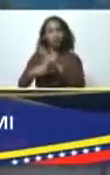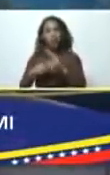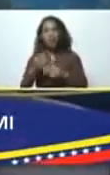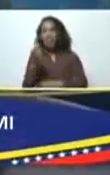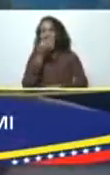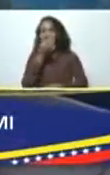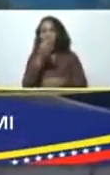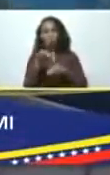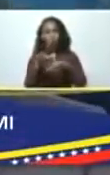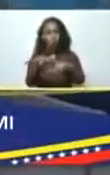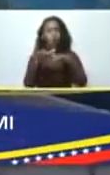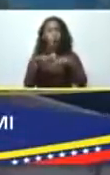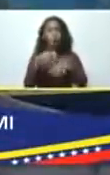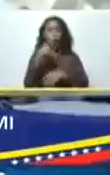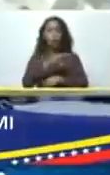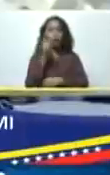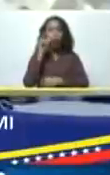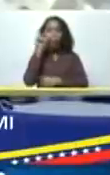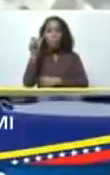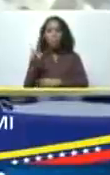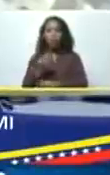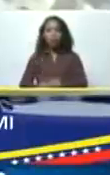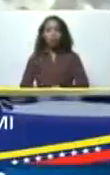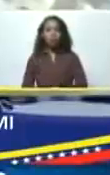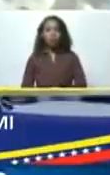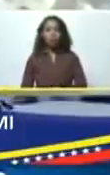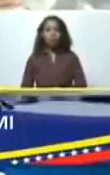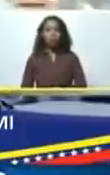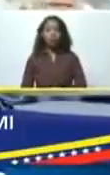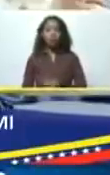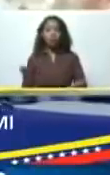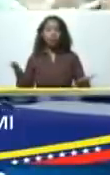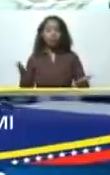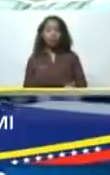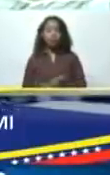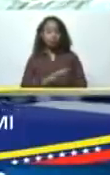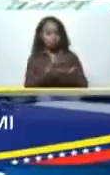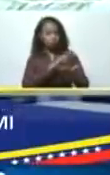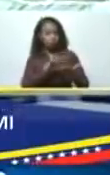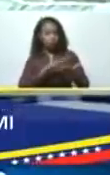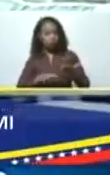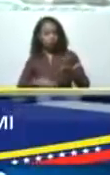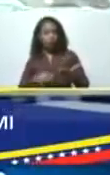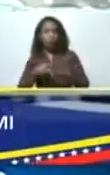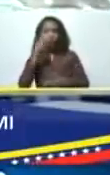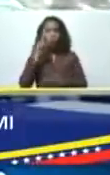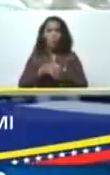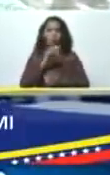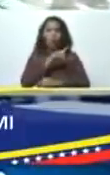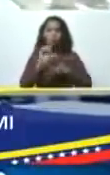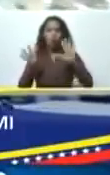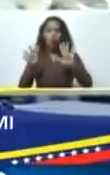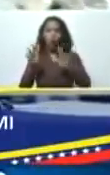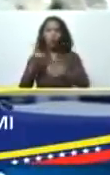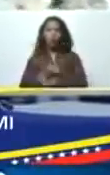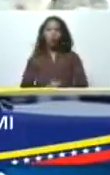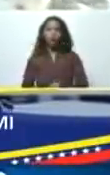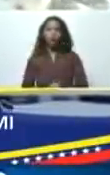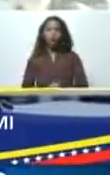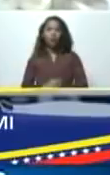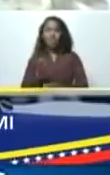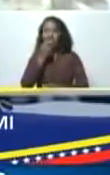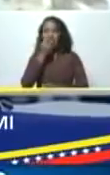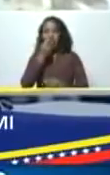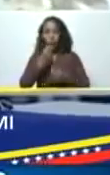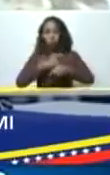tan hermoso, como decía Castro Soteldo, ¿no?, leyendo este decreto del 2019, un reverdecer